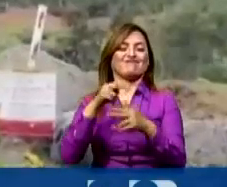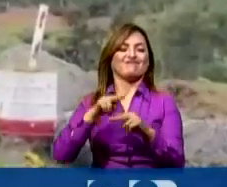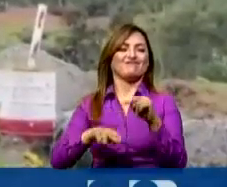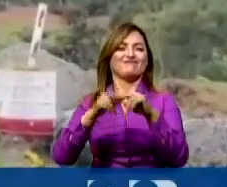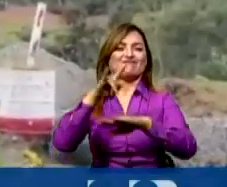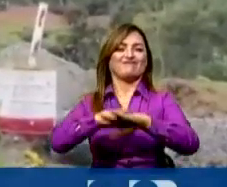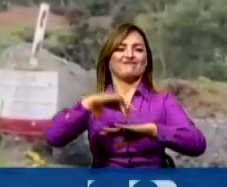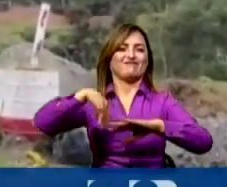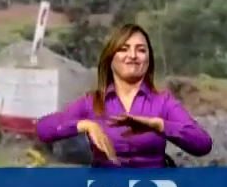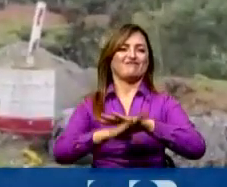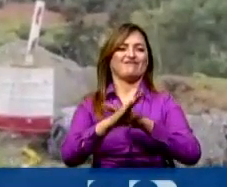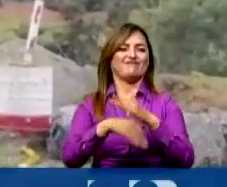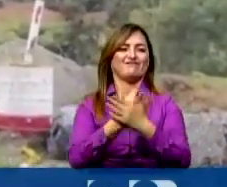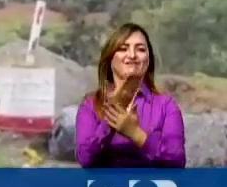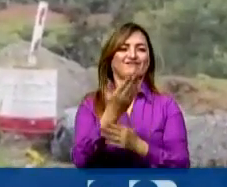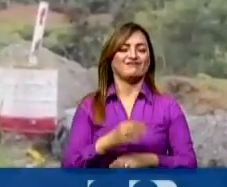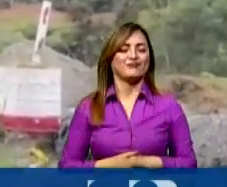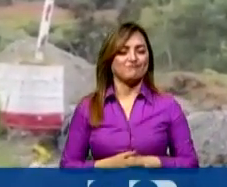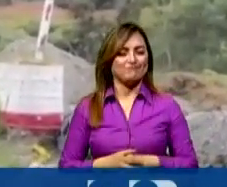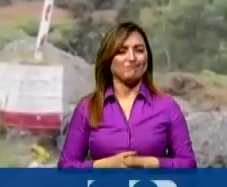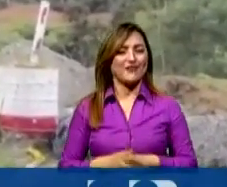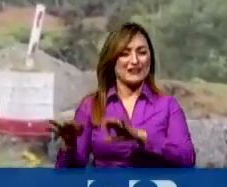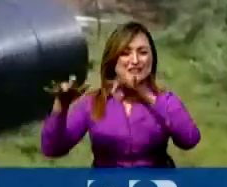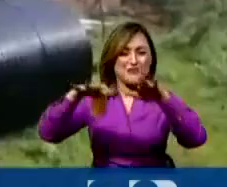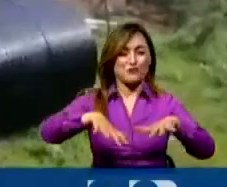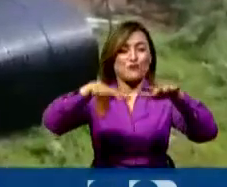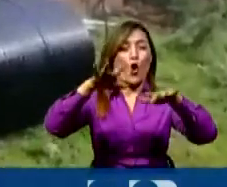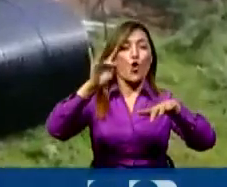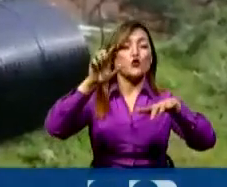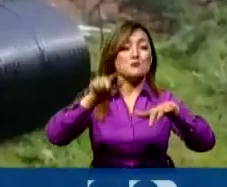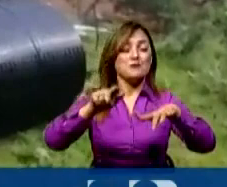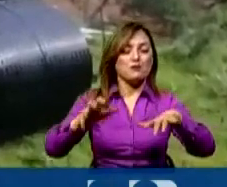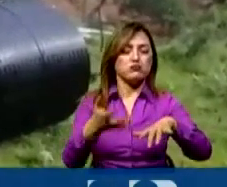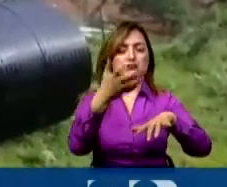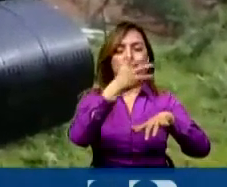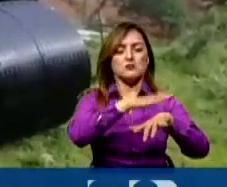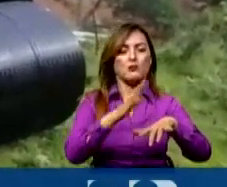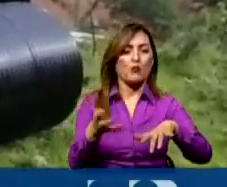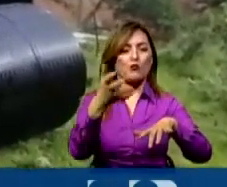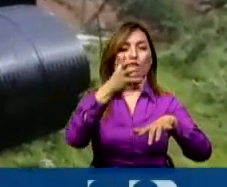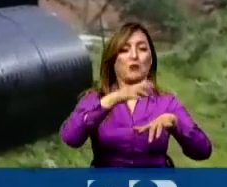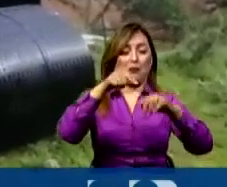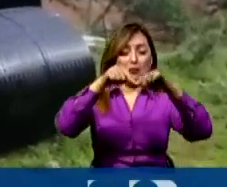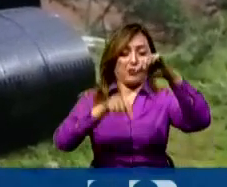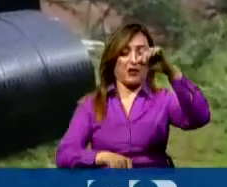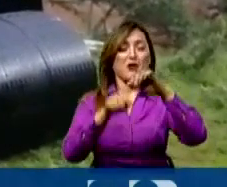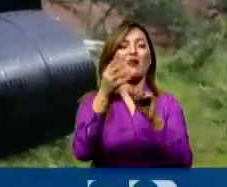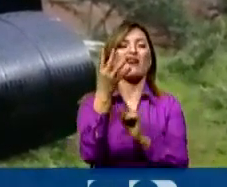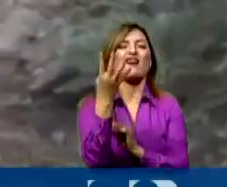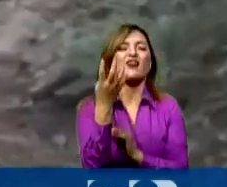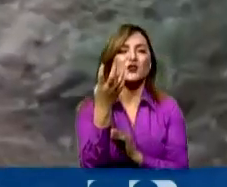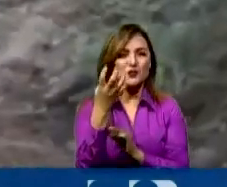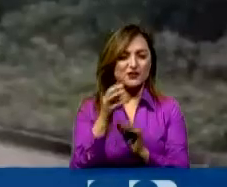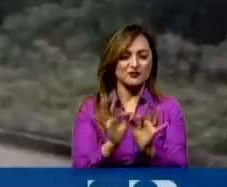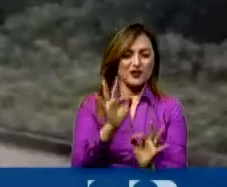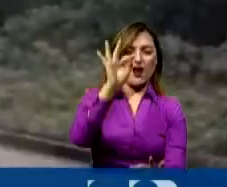a mover cerca de 8.000 metros cúbicos para poder colocar la alcantarilla que está a 14 metros de profundidad. Es una alcantarilla de 55 metros de largo.